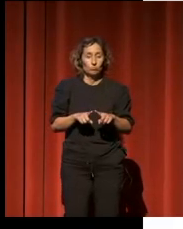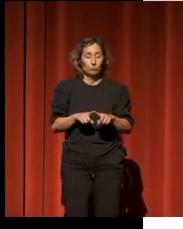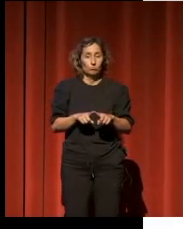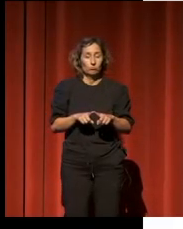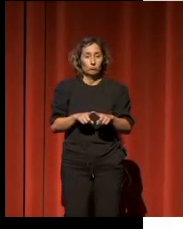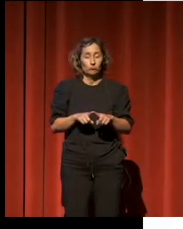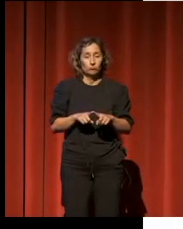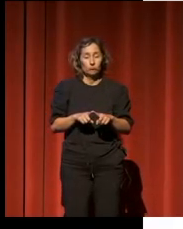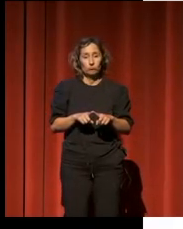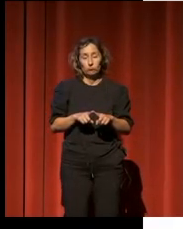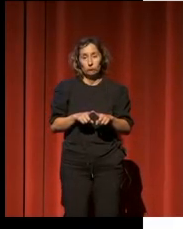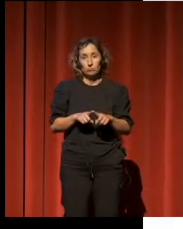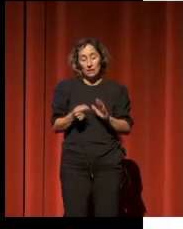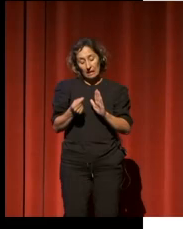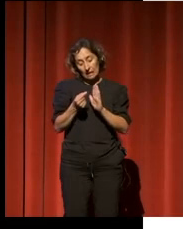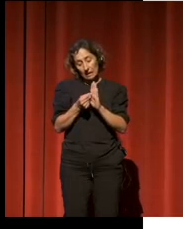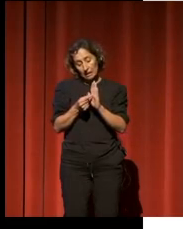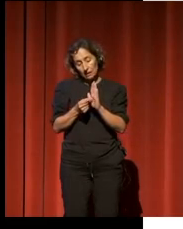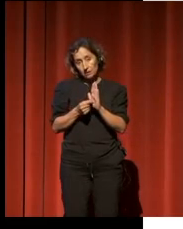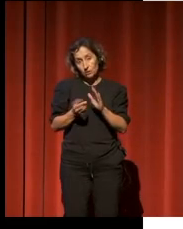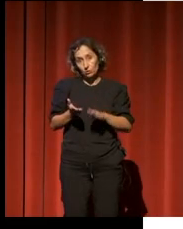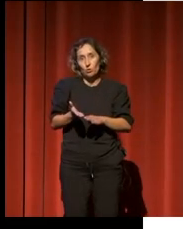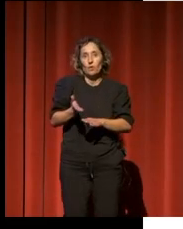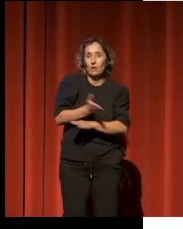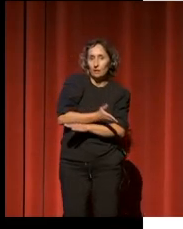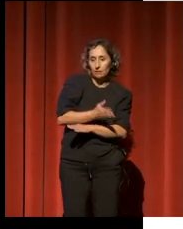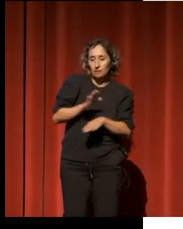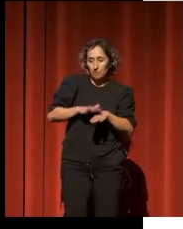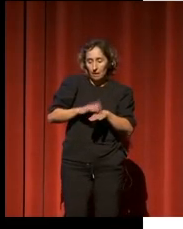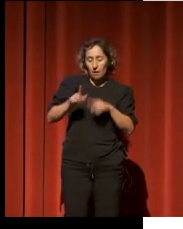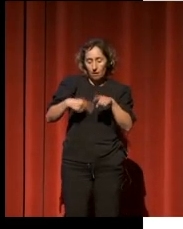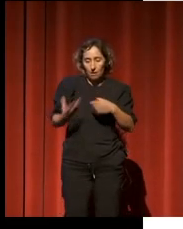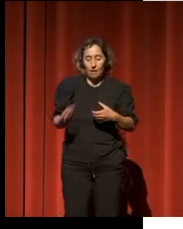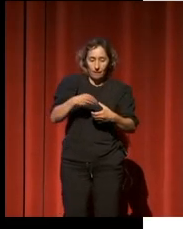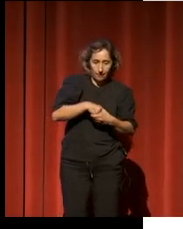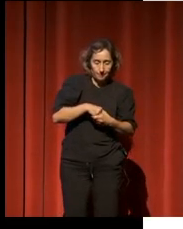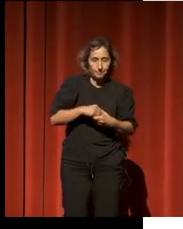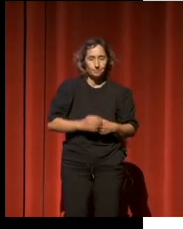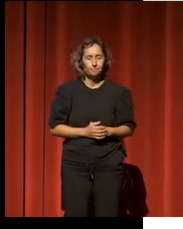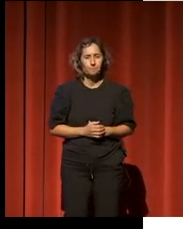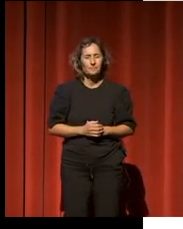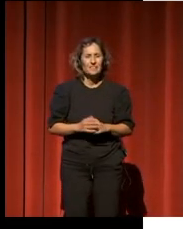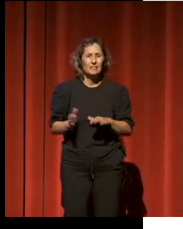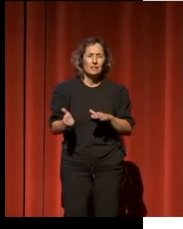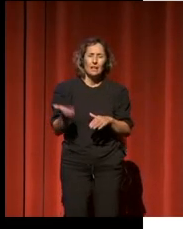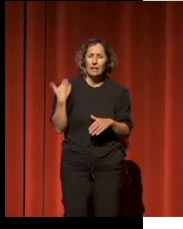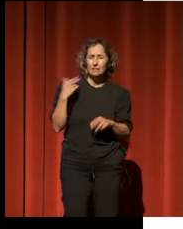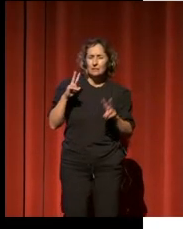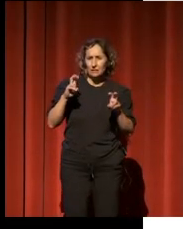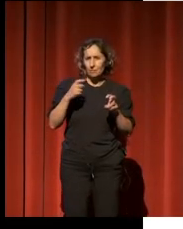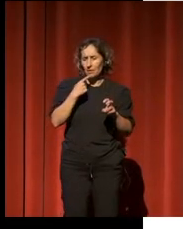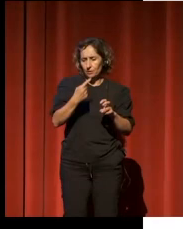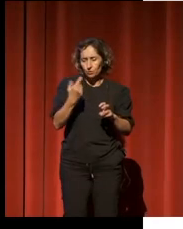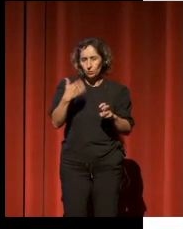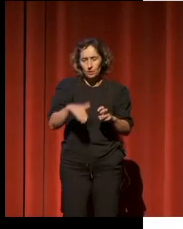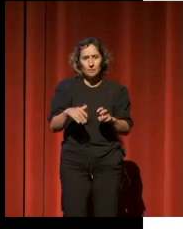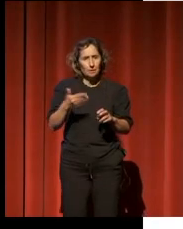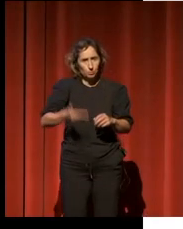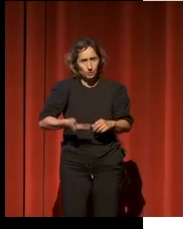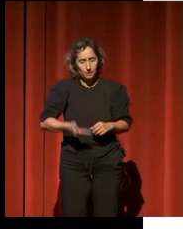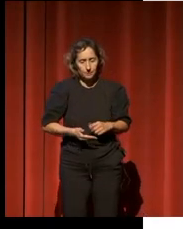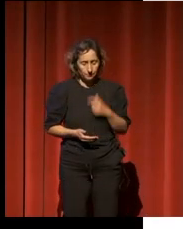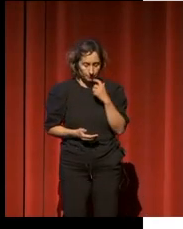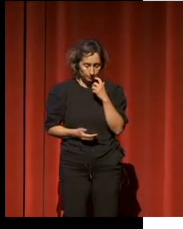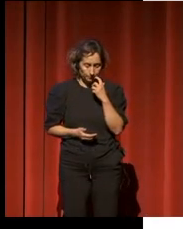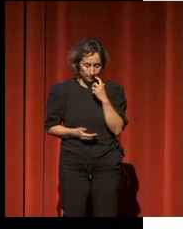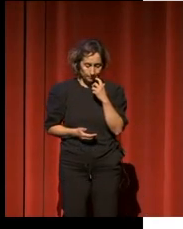poder caracterizarlo en el en el mismo una una cuestión muy importante que ya adelantaba eh Cuando se habla